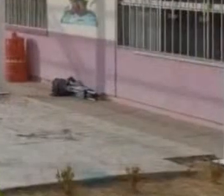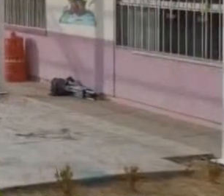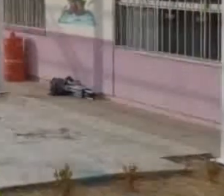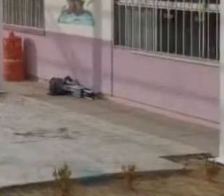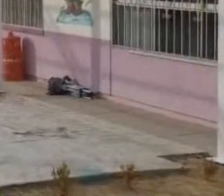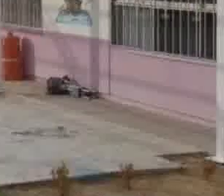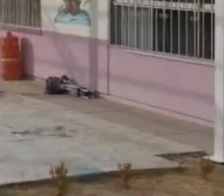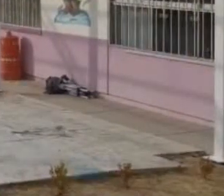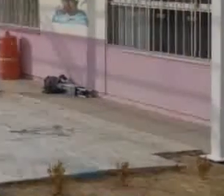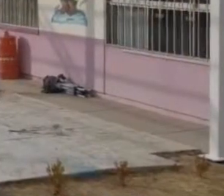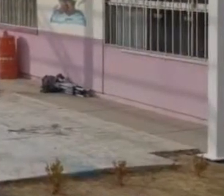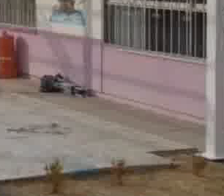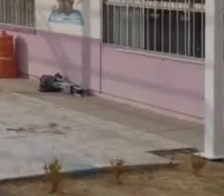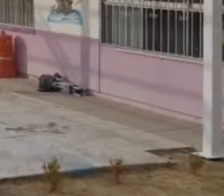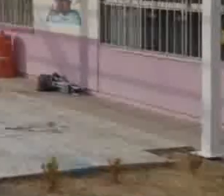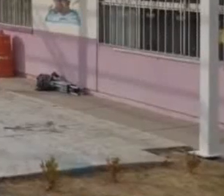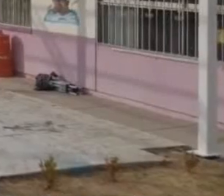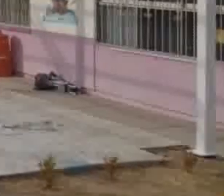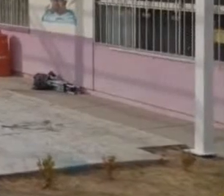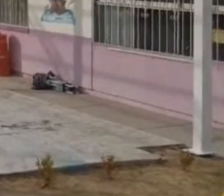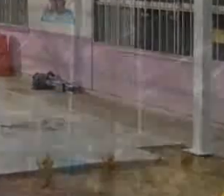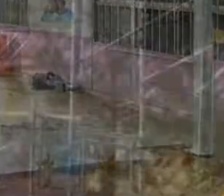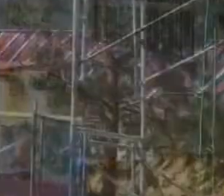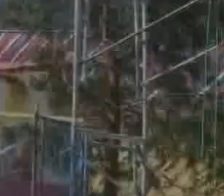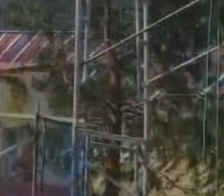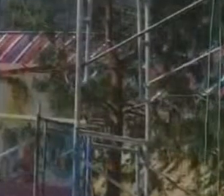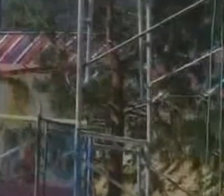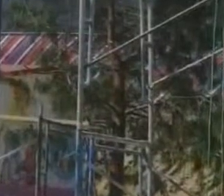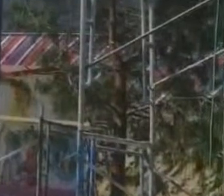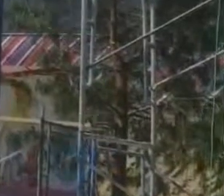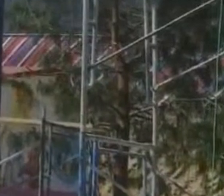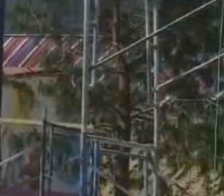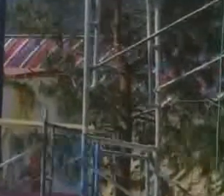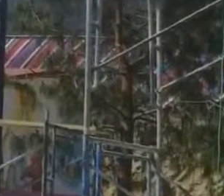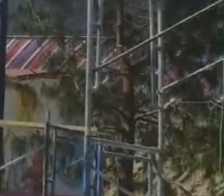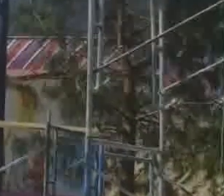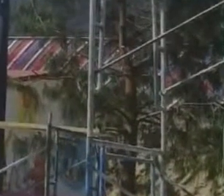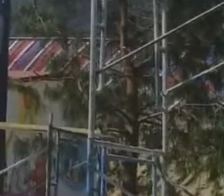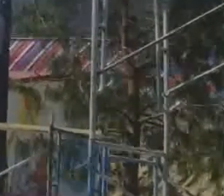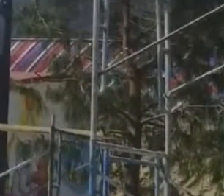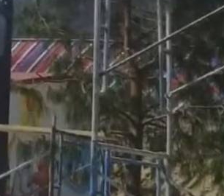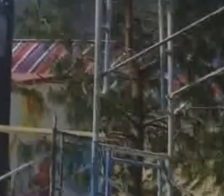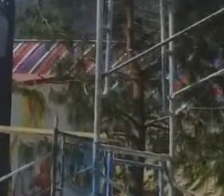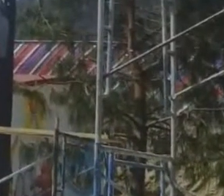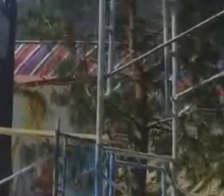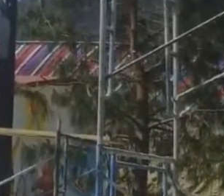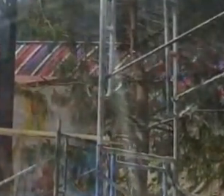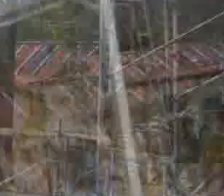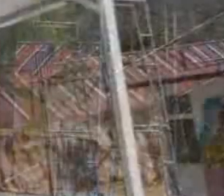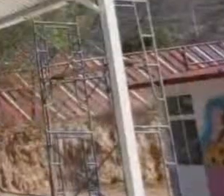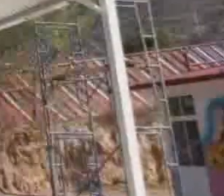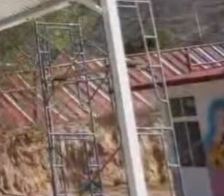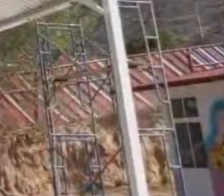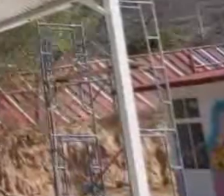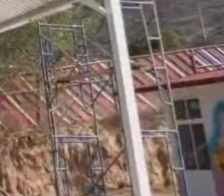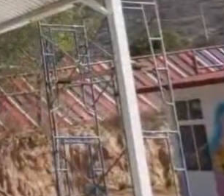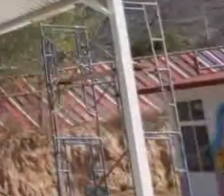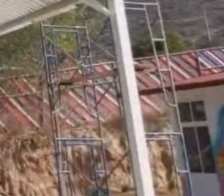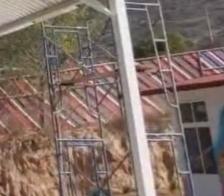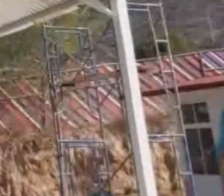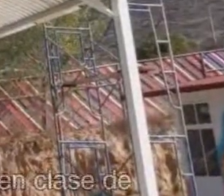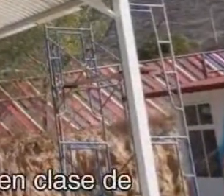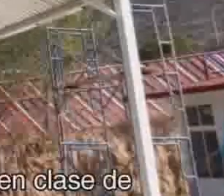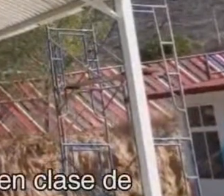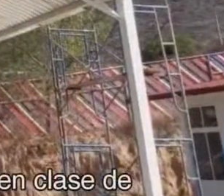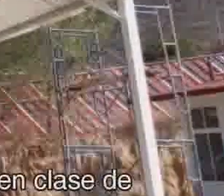llovían mucho y los niños no podían salir de la aula a pasarse a otro salón porque se mojaban, y ahorita que está el techado, pues sí va a ser de